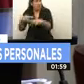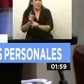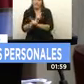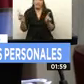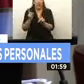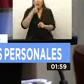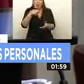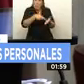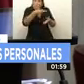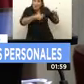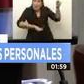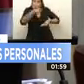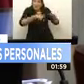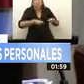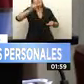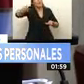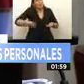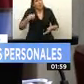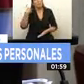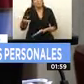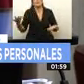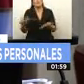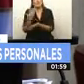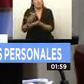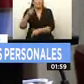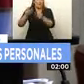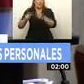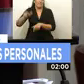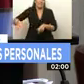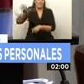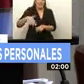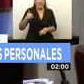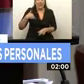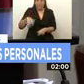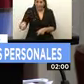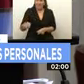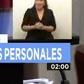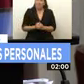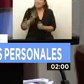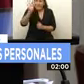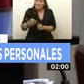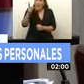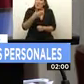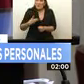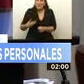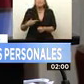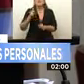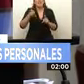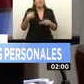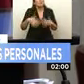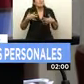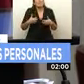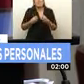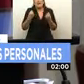profundizar el sufrimiento de la sociedad Argentina pero sabe que señor presidente va a ser además un sacrificio